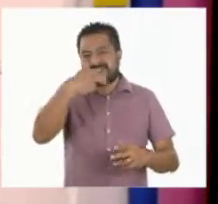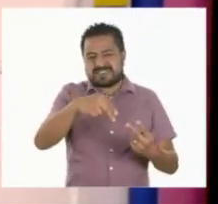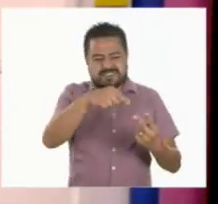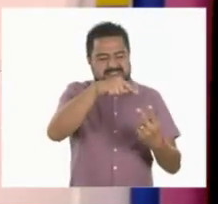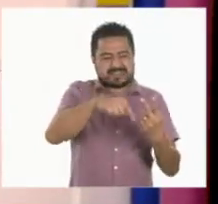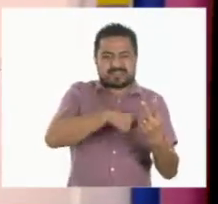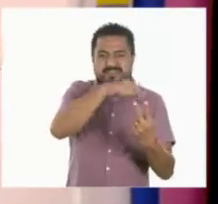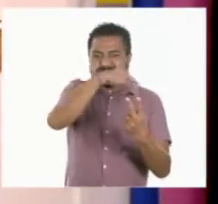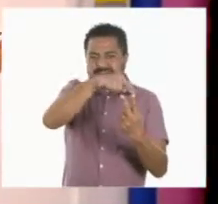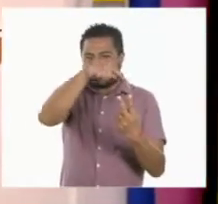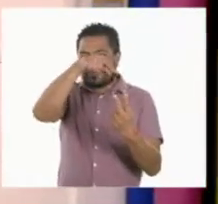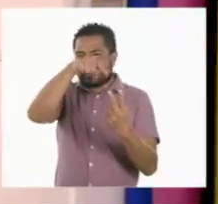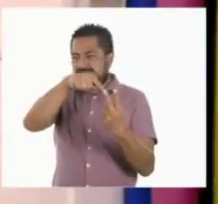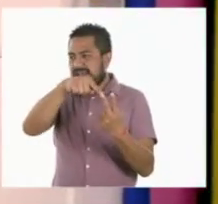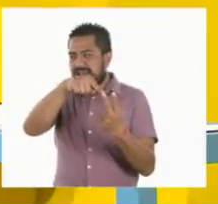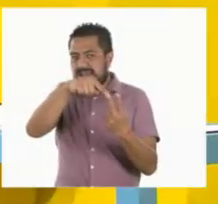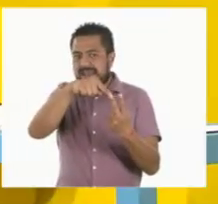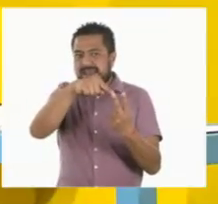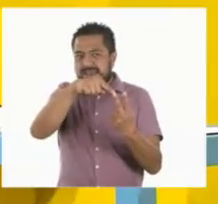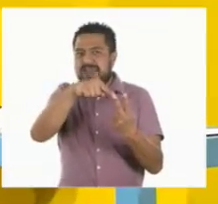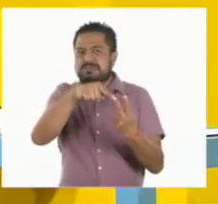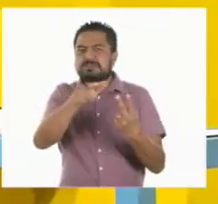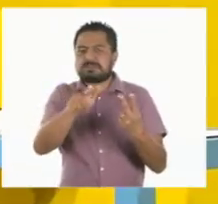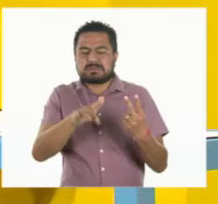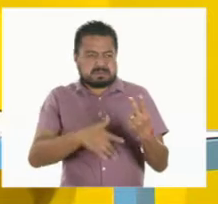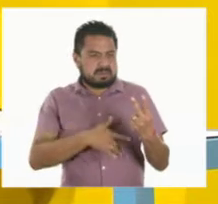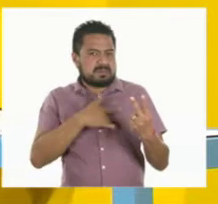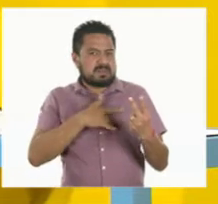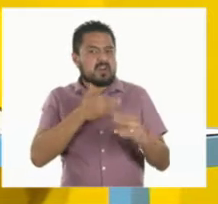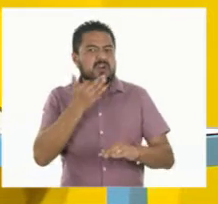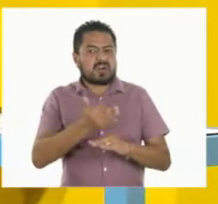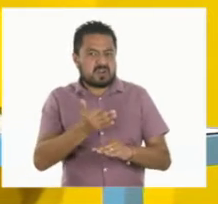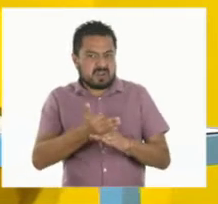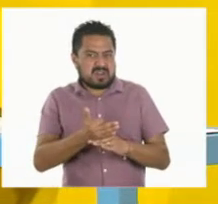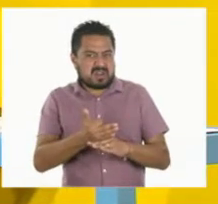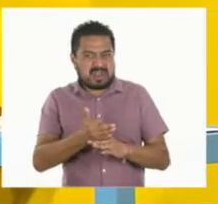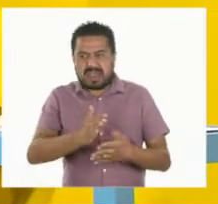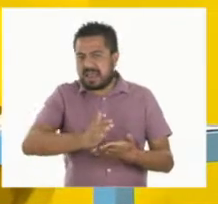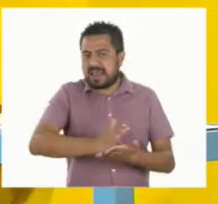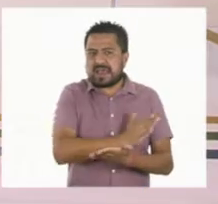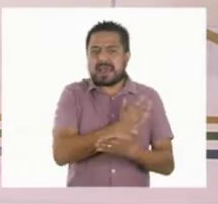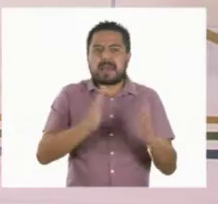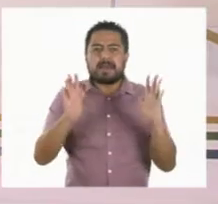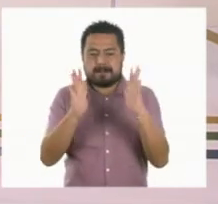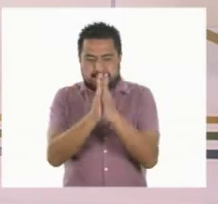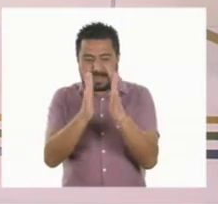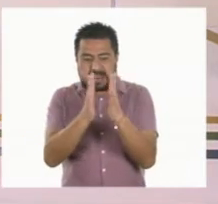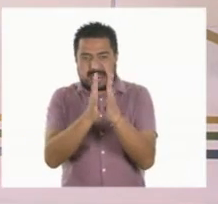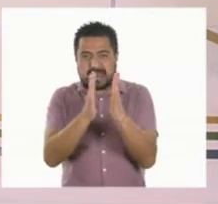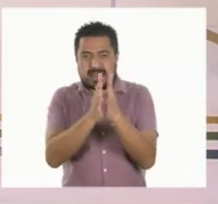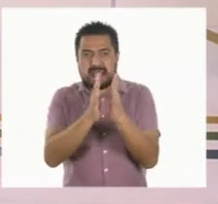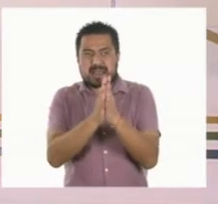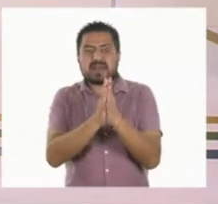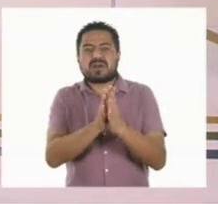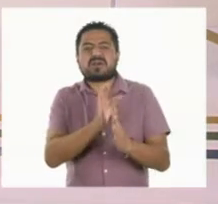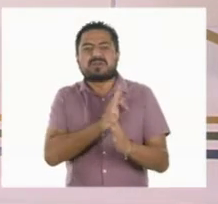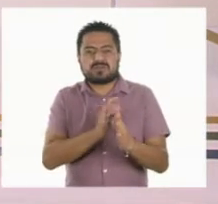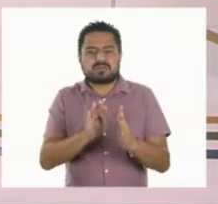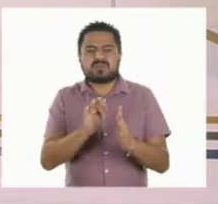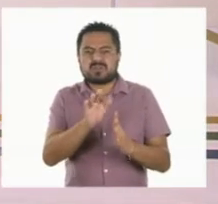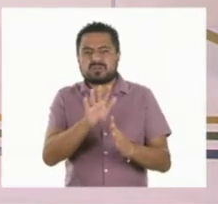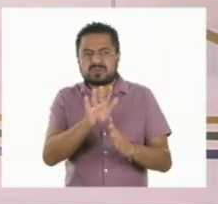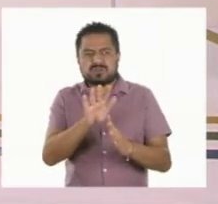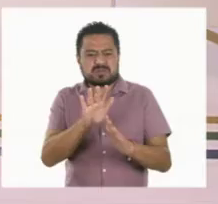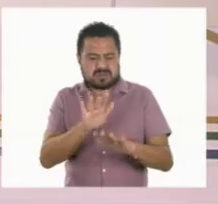Paco, Pedro de la Mar. Pero, ¿qué te parece si ahora, además de dar nuestra palmada en el pulso, vamos a